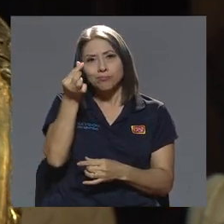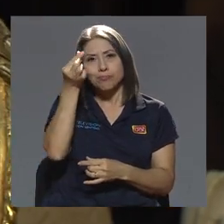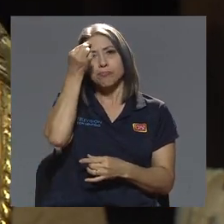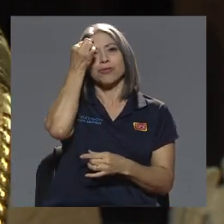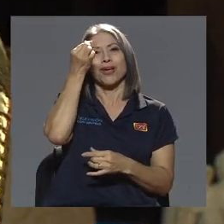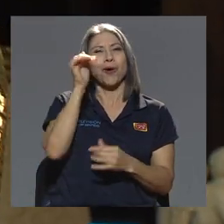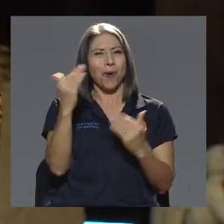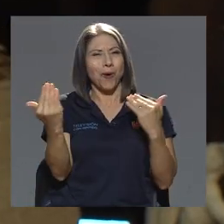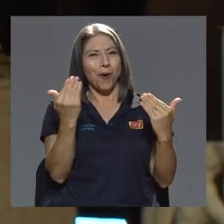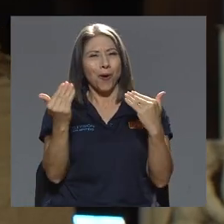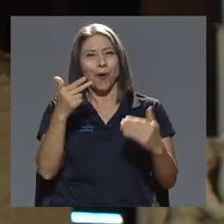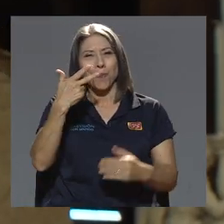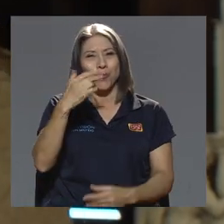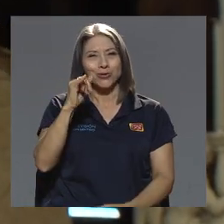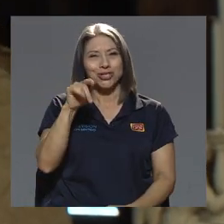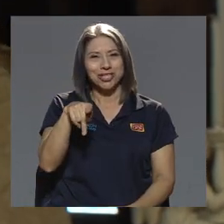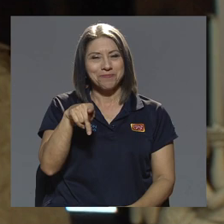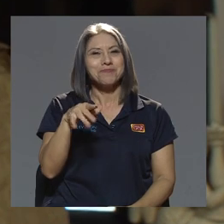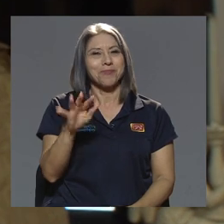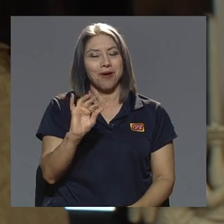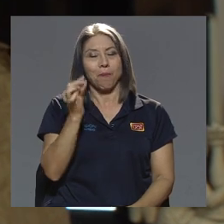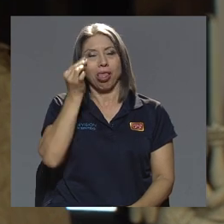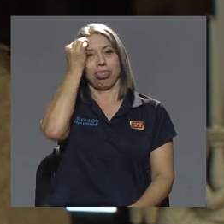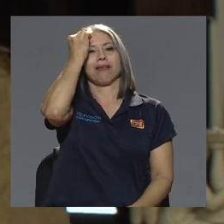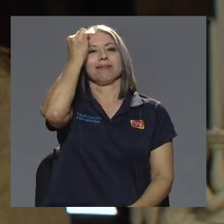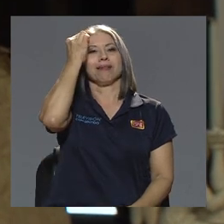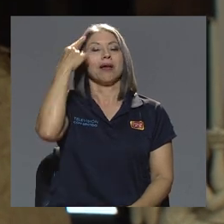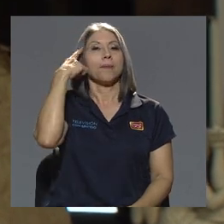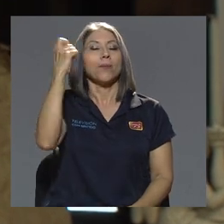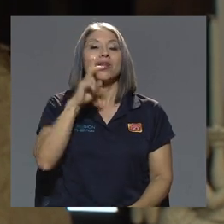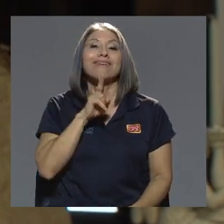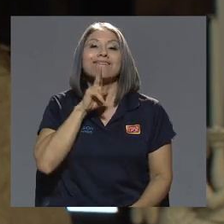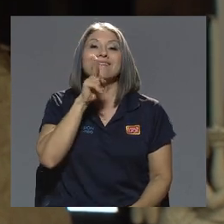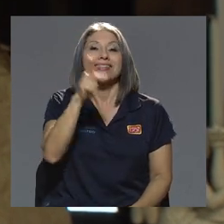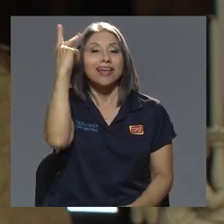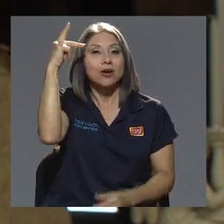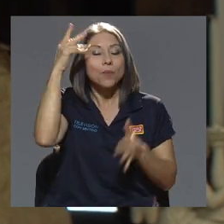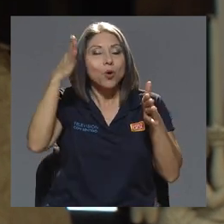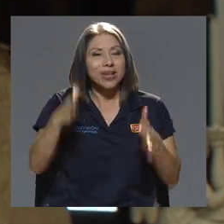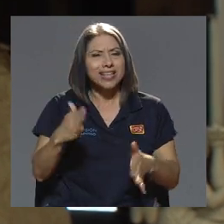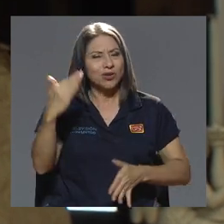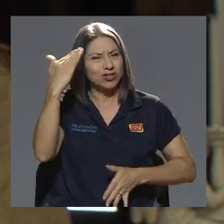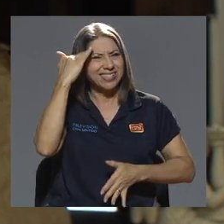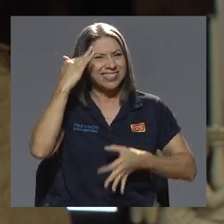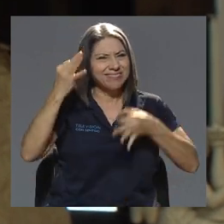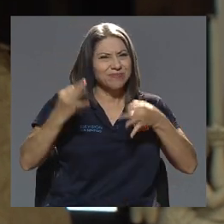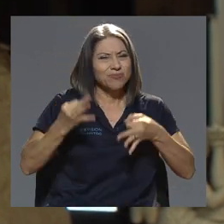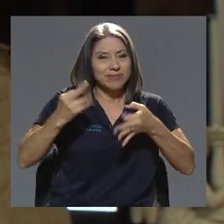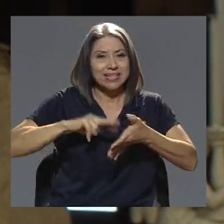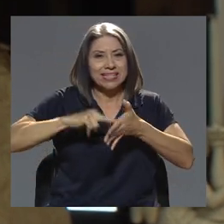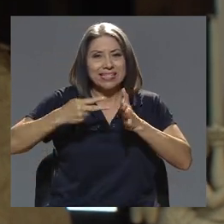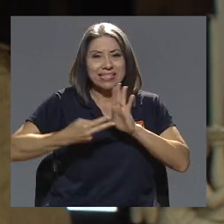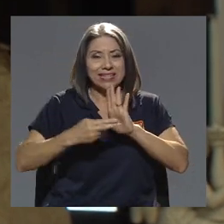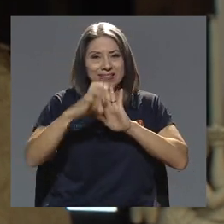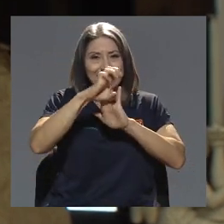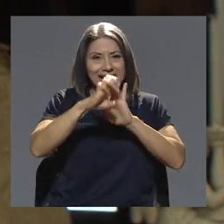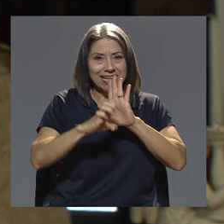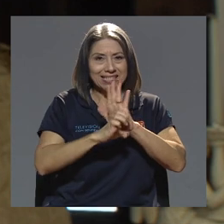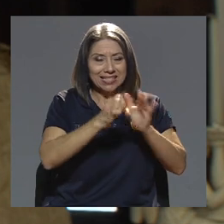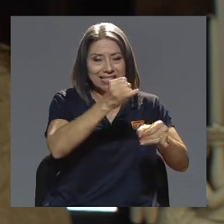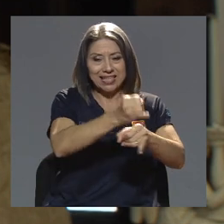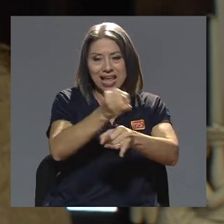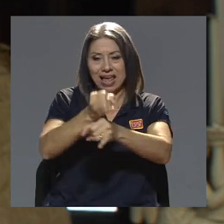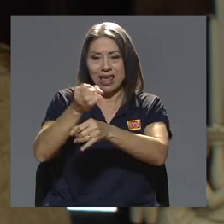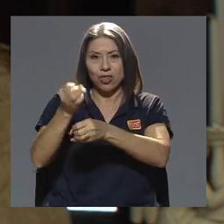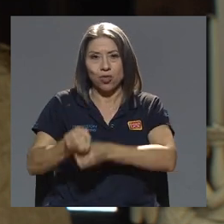uno. Porque el verdadero político tiene una visión muy clara de lo que es el Estado, de lo que es el funcionamiento